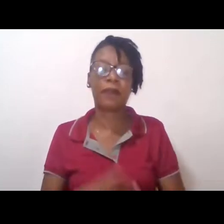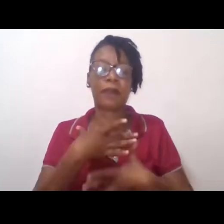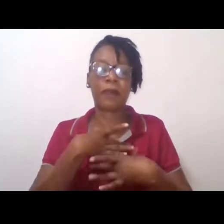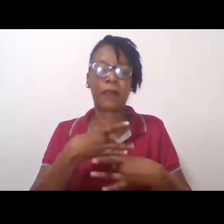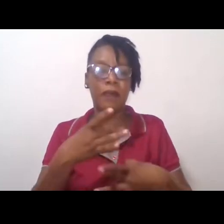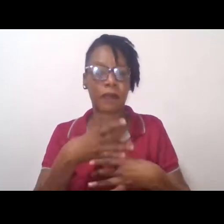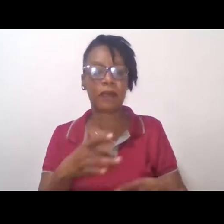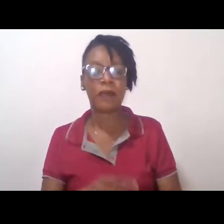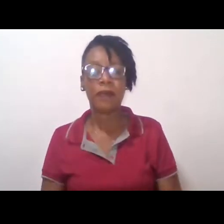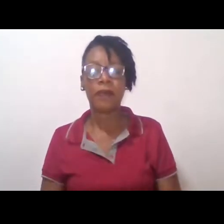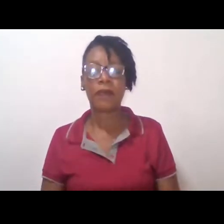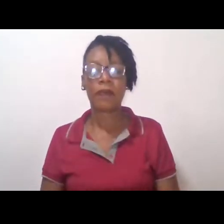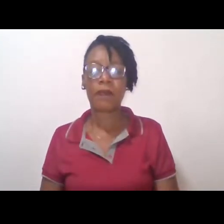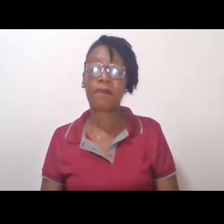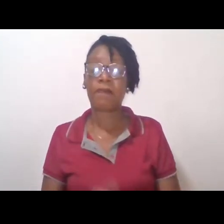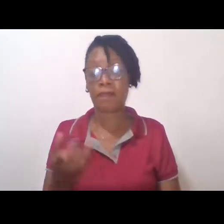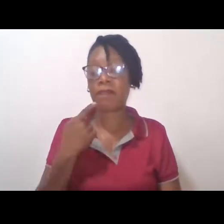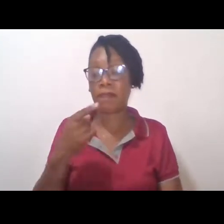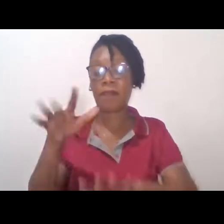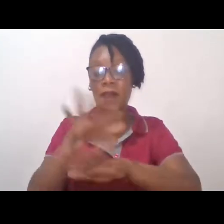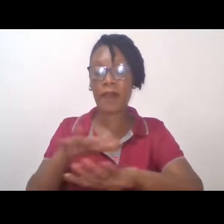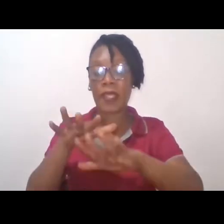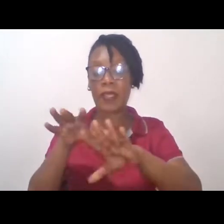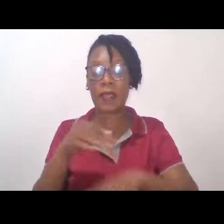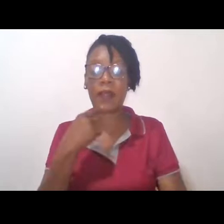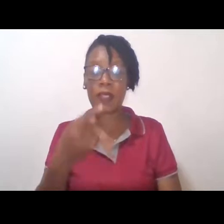este escenario que nos plantea la colega.